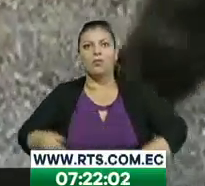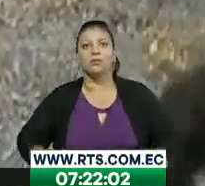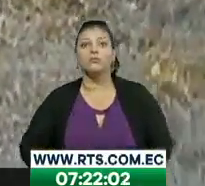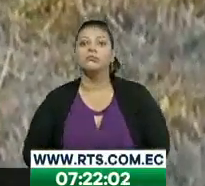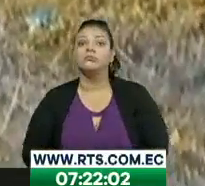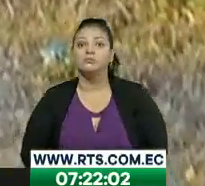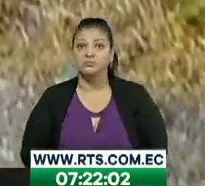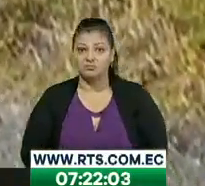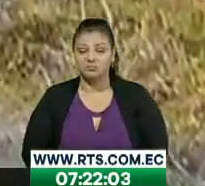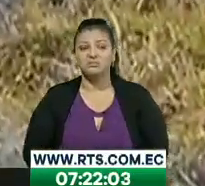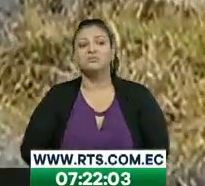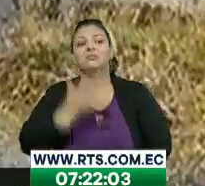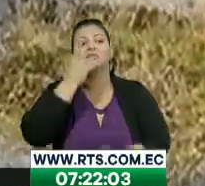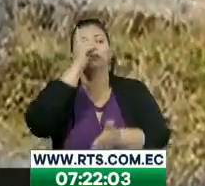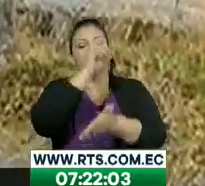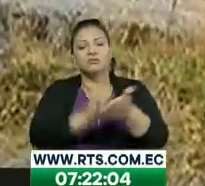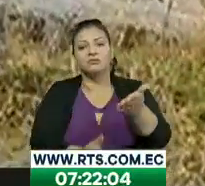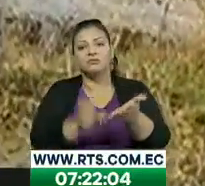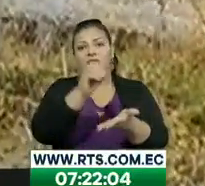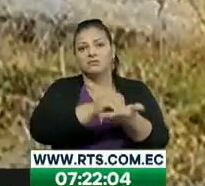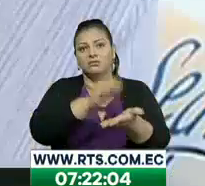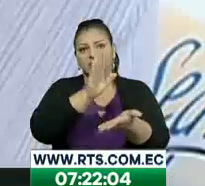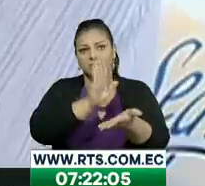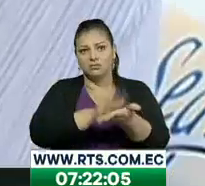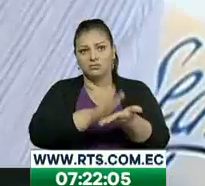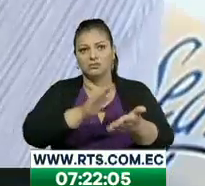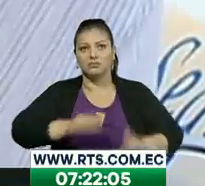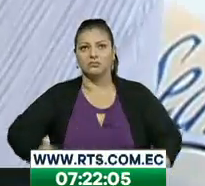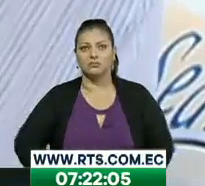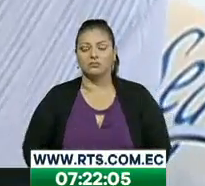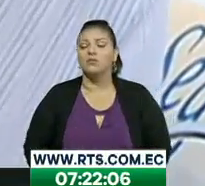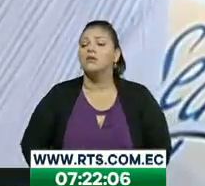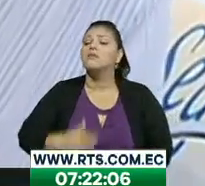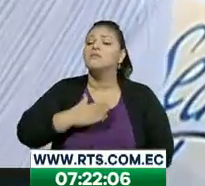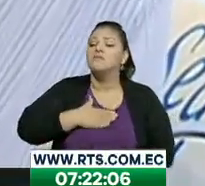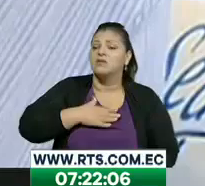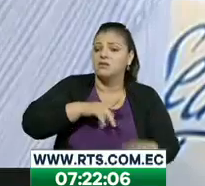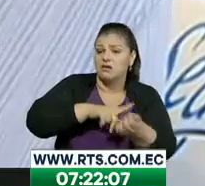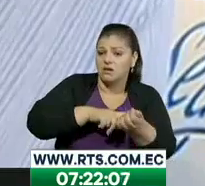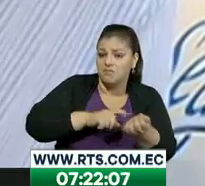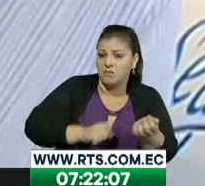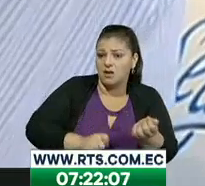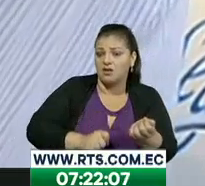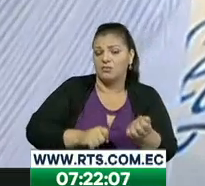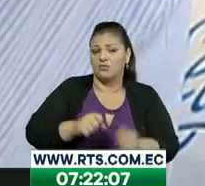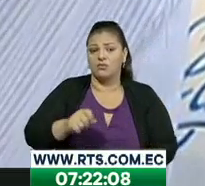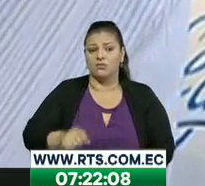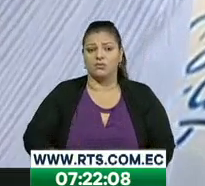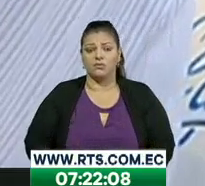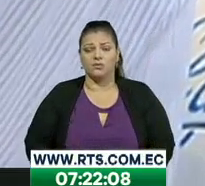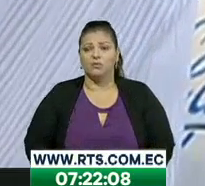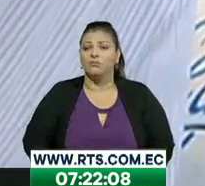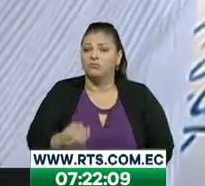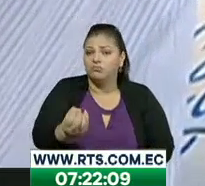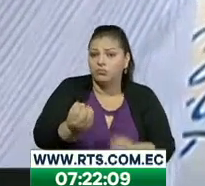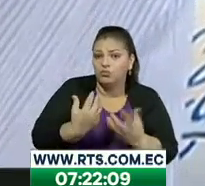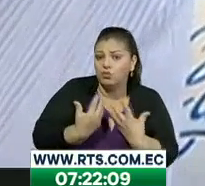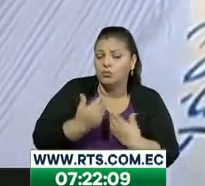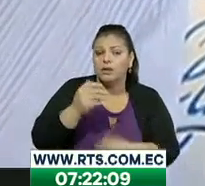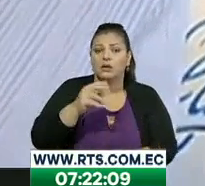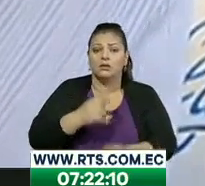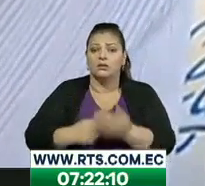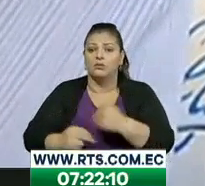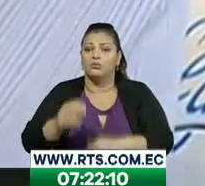La venganza es que también lo culpan a un hijo de mi hermano. ¿De quién? De que también andaba en la quema de la casa, que también se quemó, pero yo en la